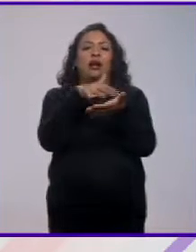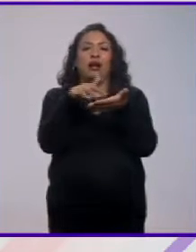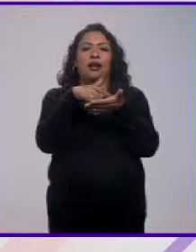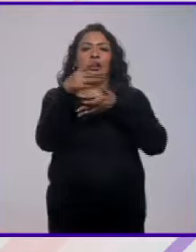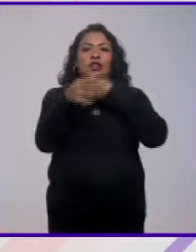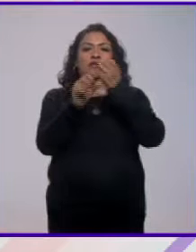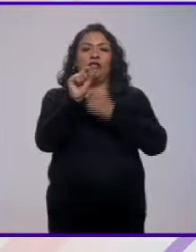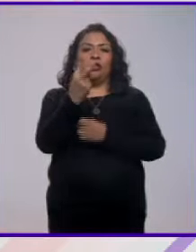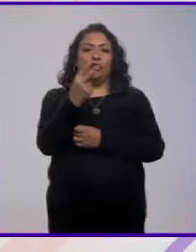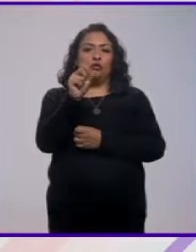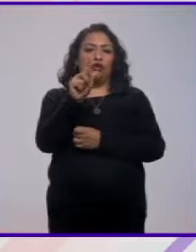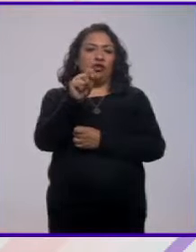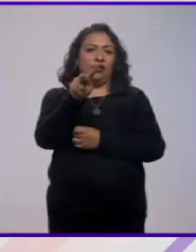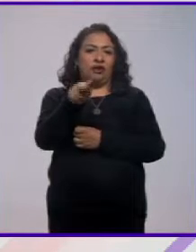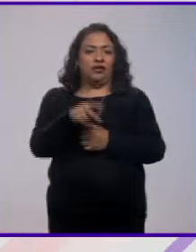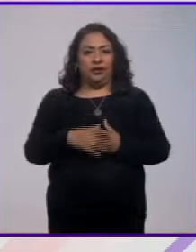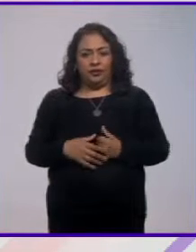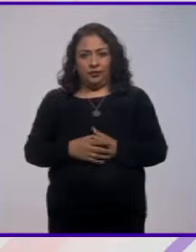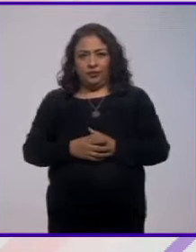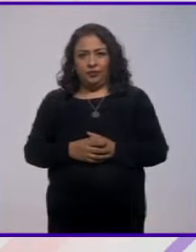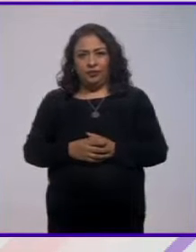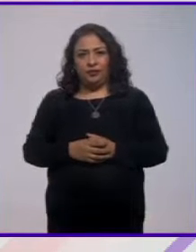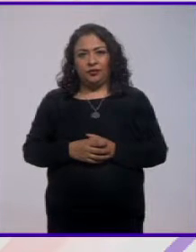en noticias22.tv.